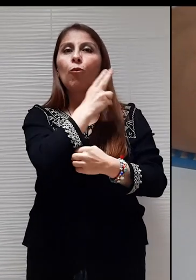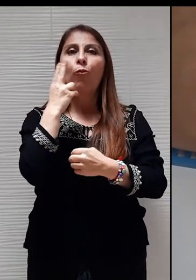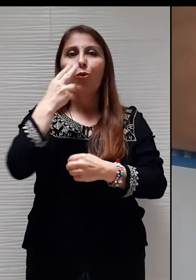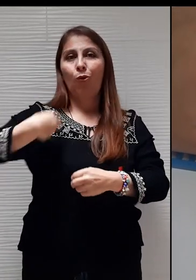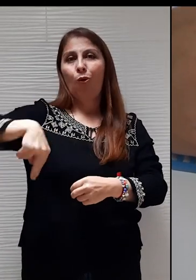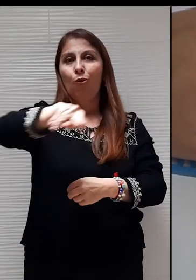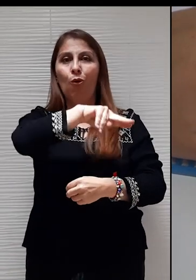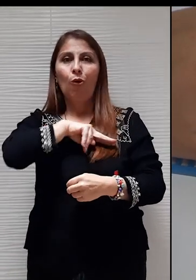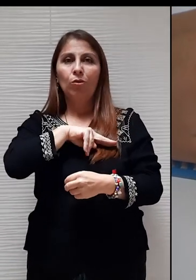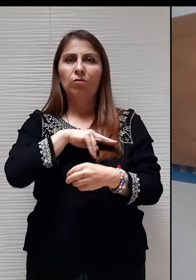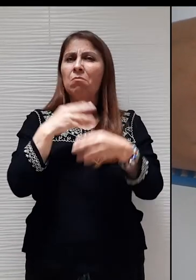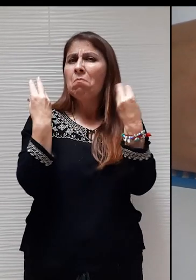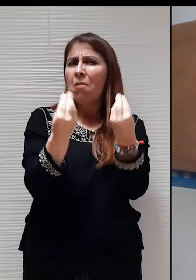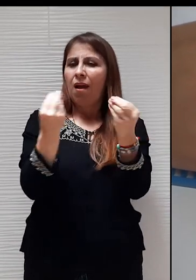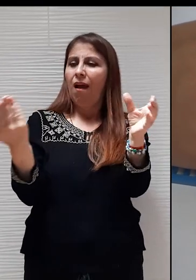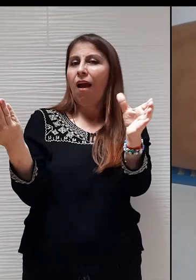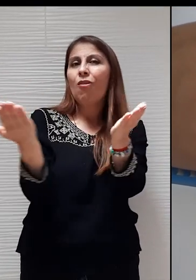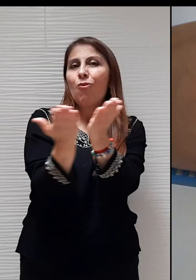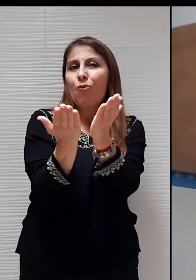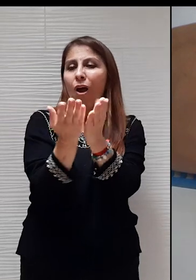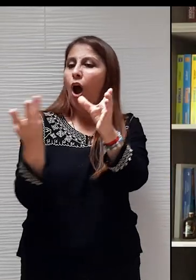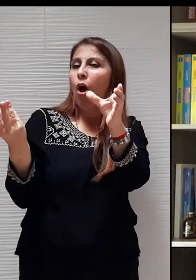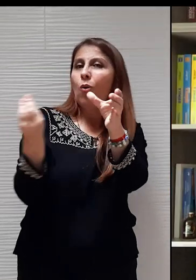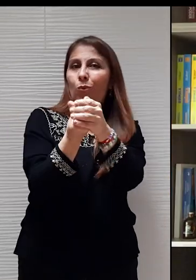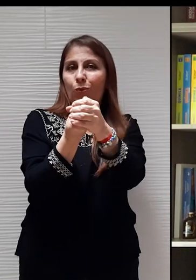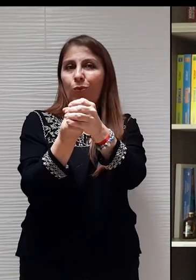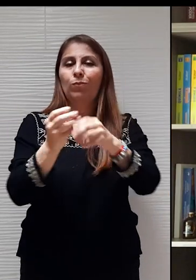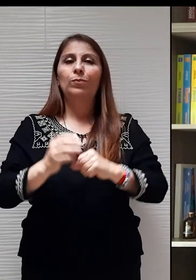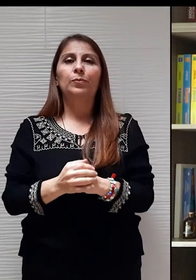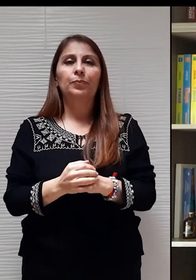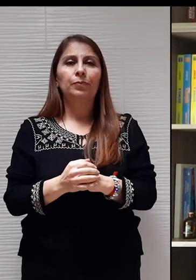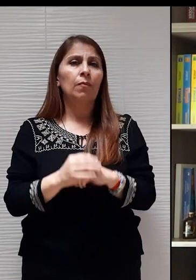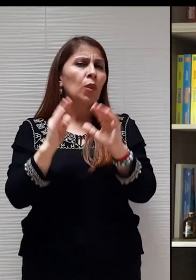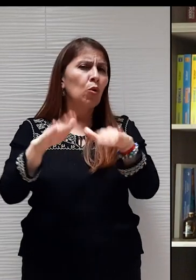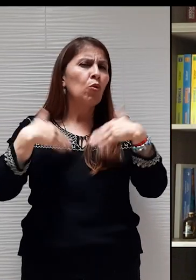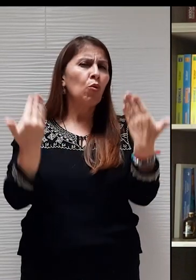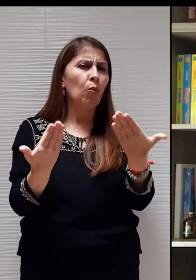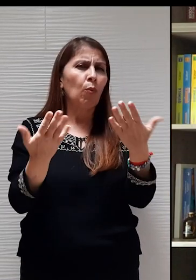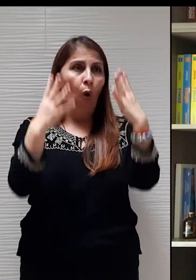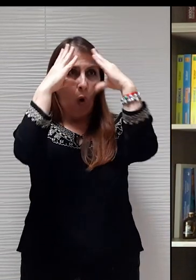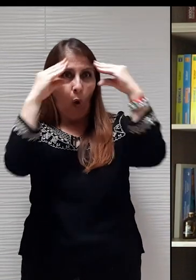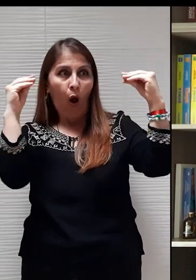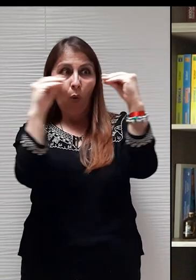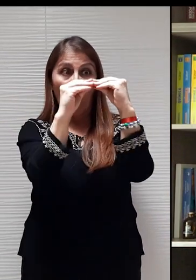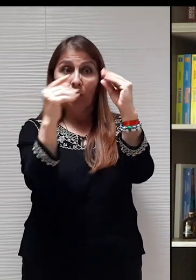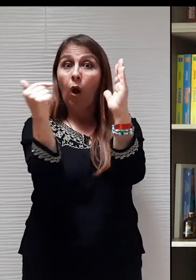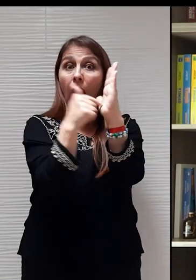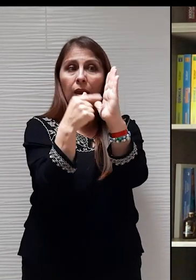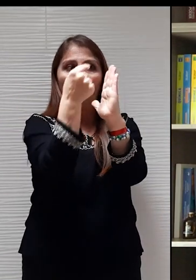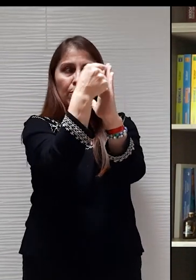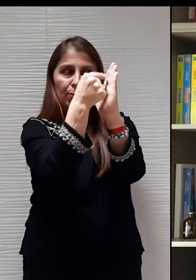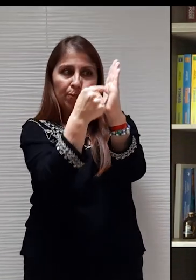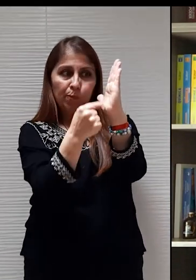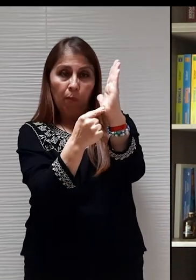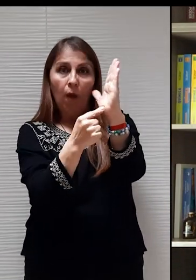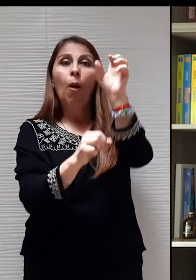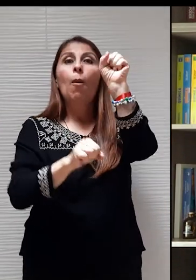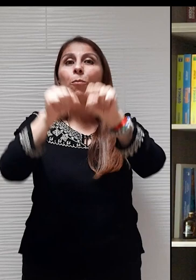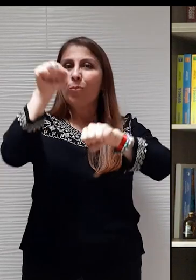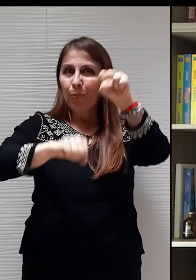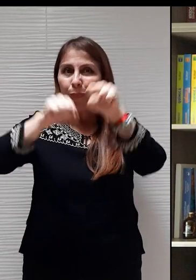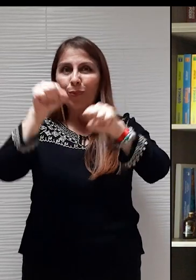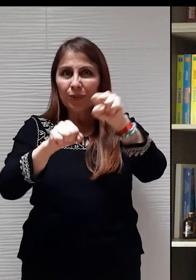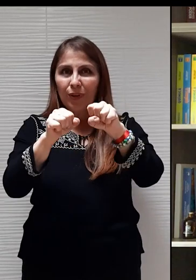la educación inclusiva a través de un acuerdo que posibilita la admisión